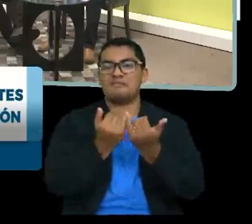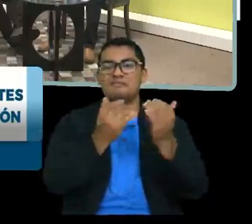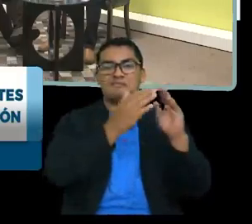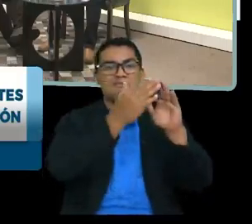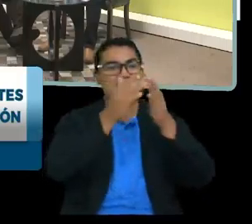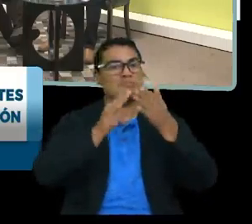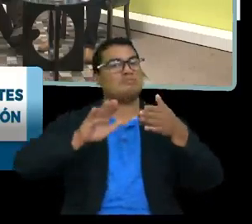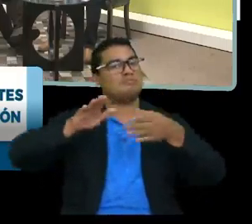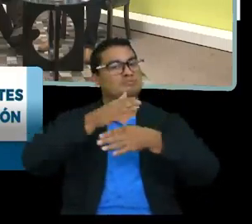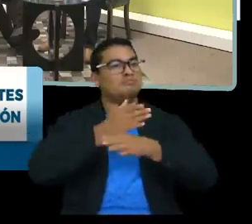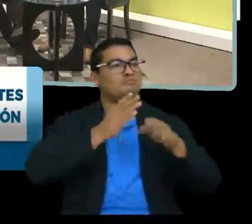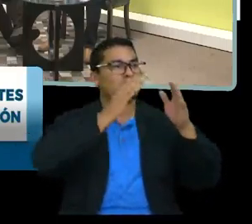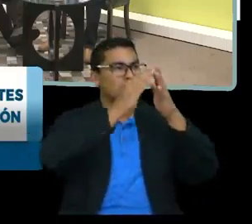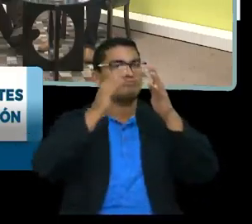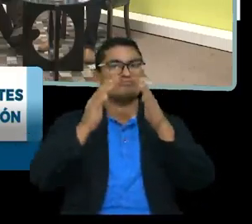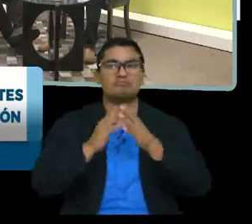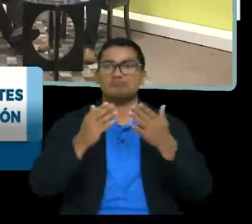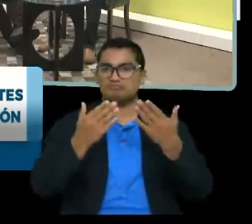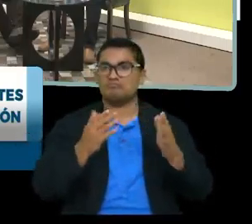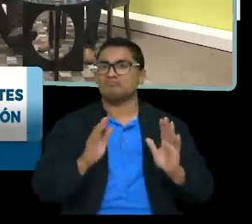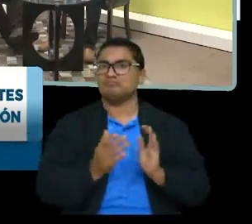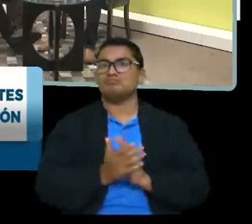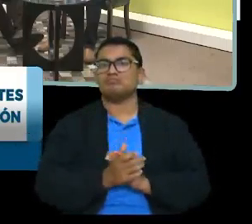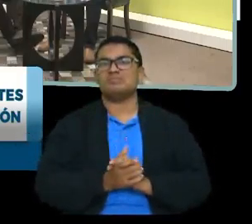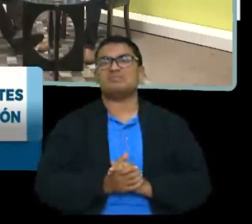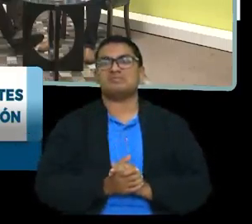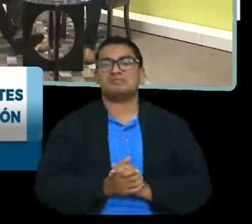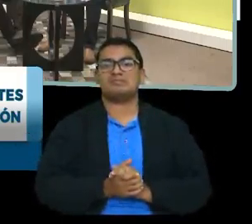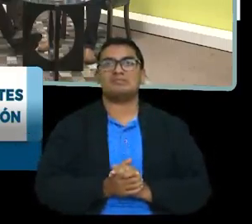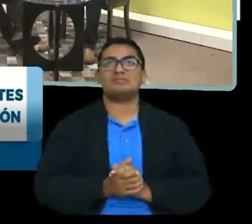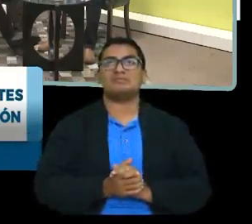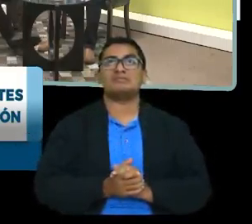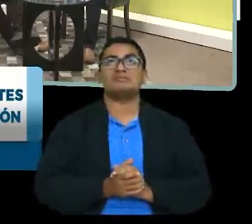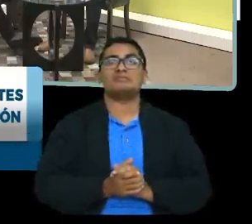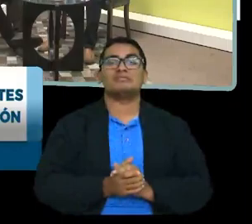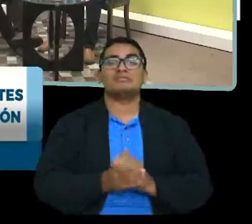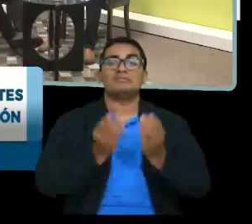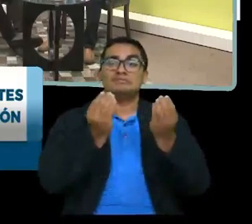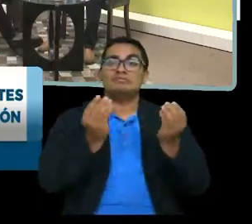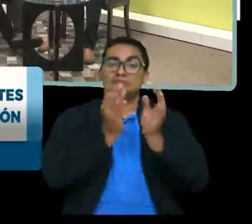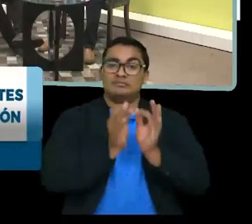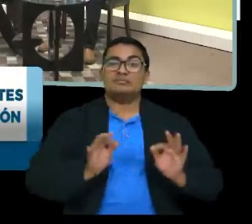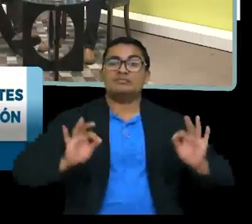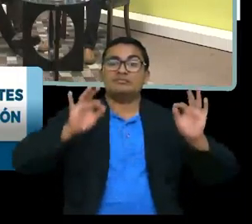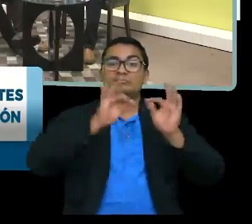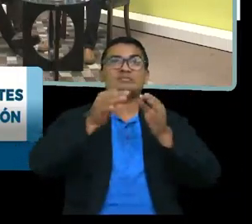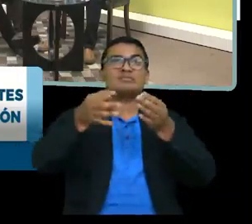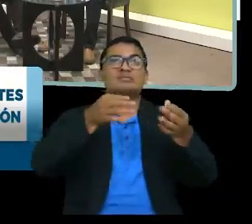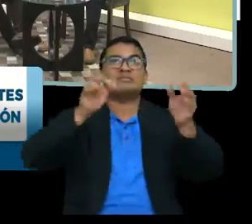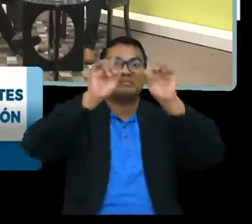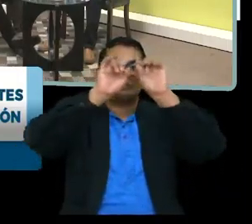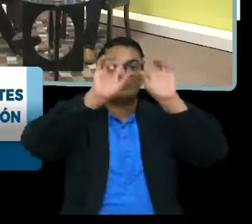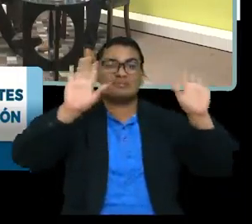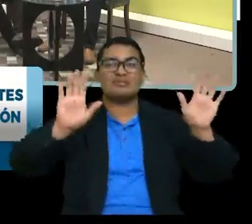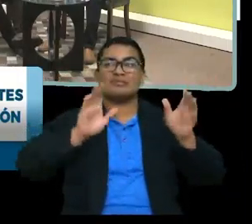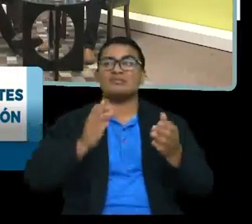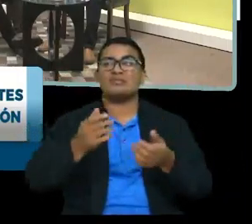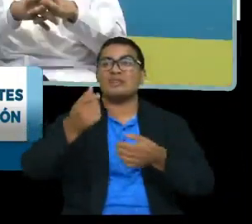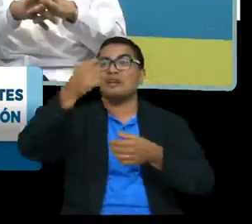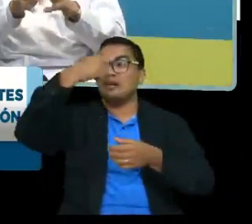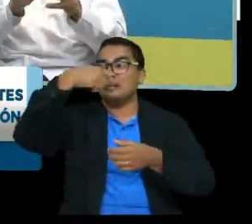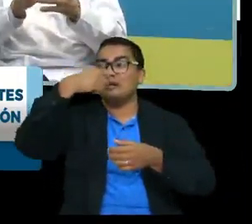casa y en lugares establecidos, casa a casa. Así es. Es muy importante aclarar que la vacunación se ha dado de